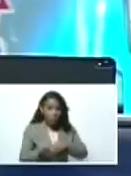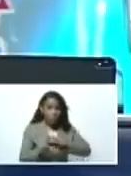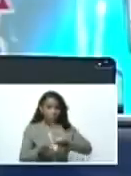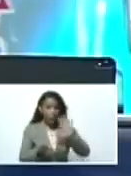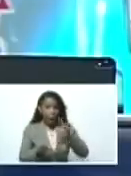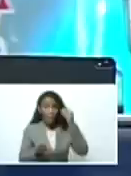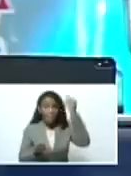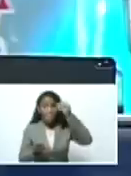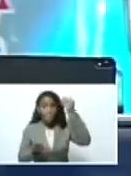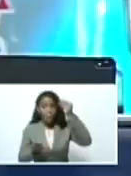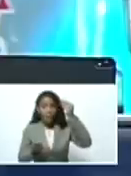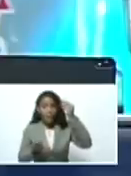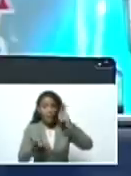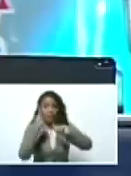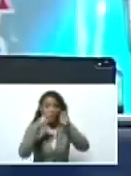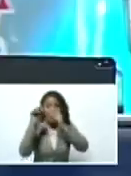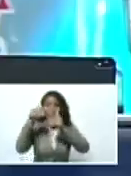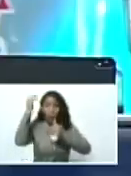Piensen en la exportación.